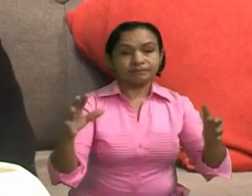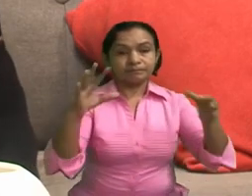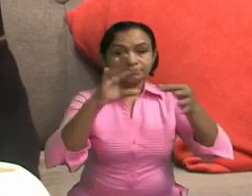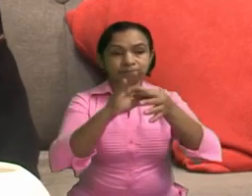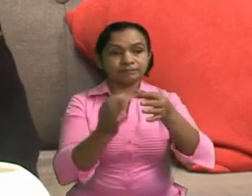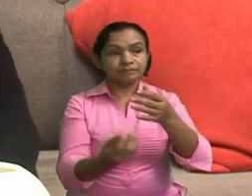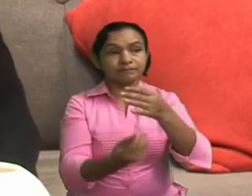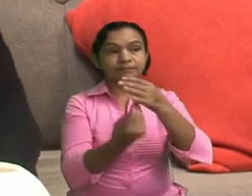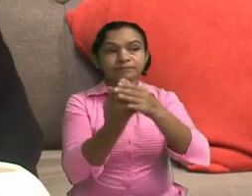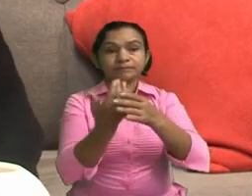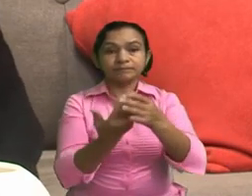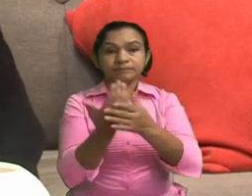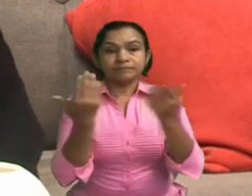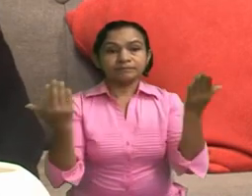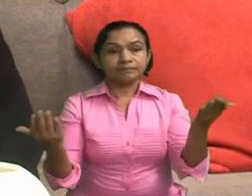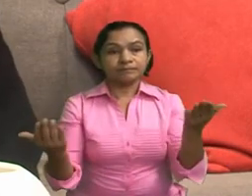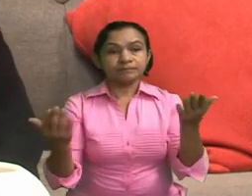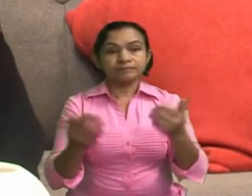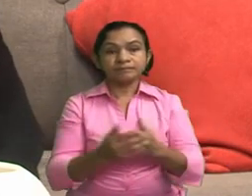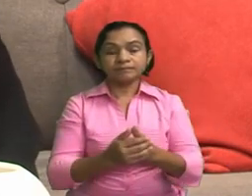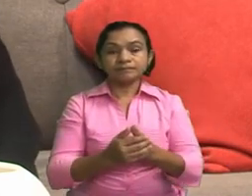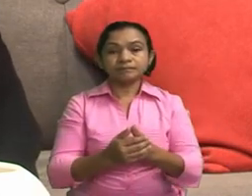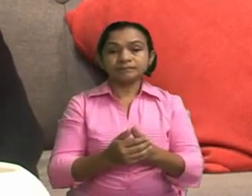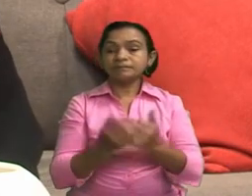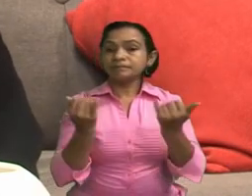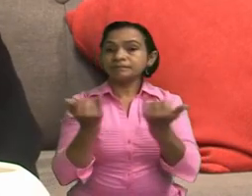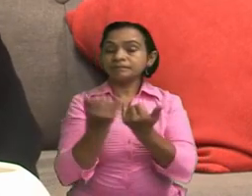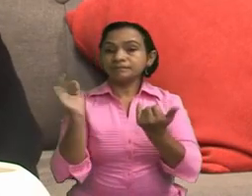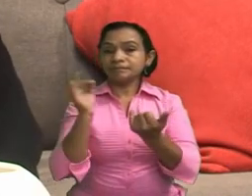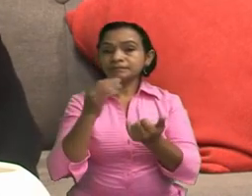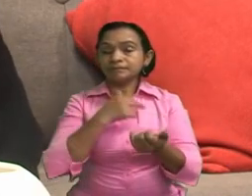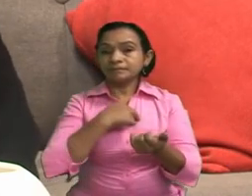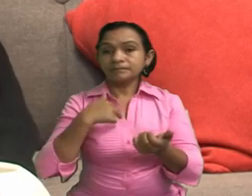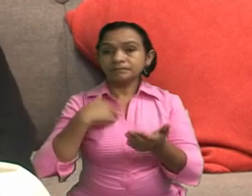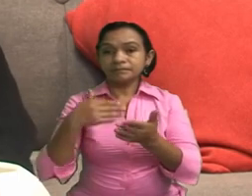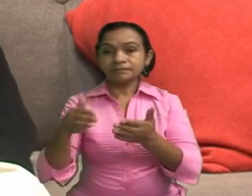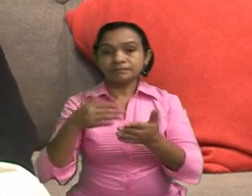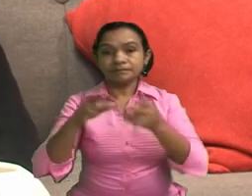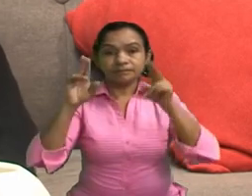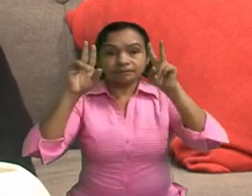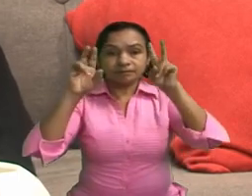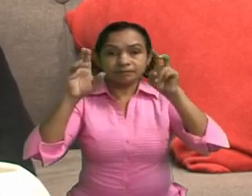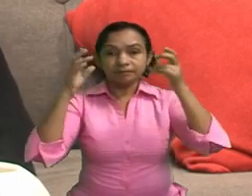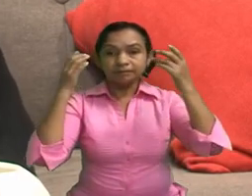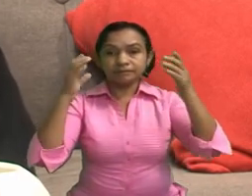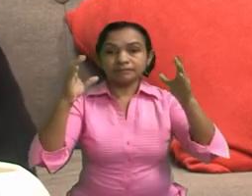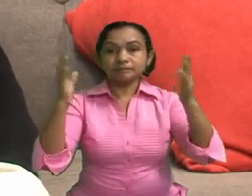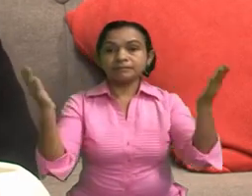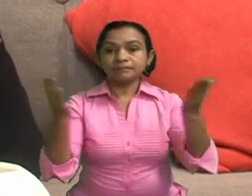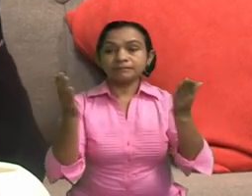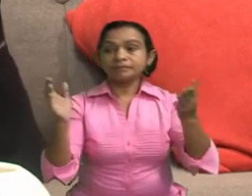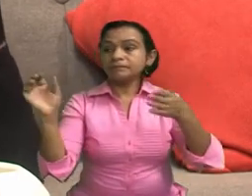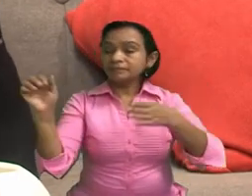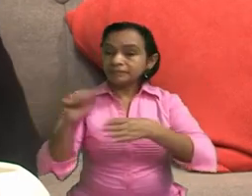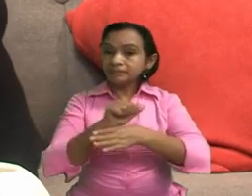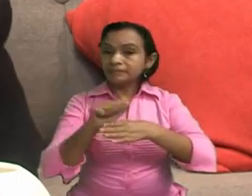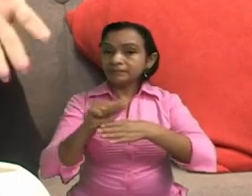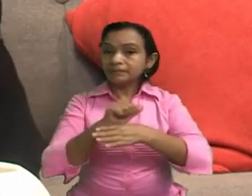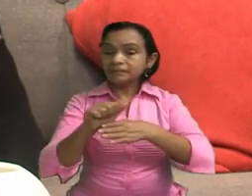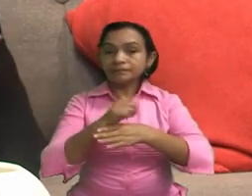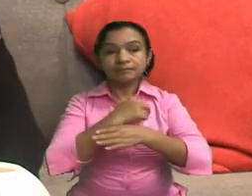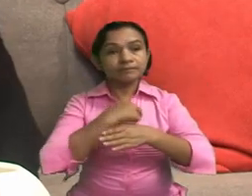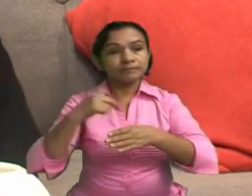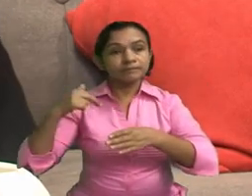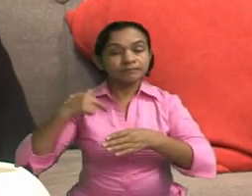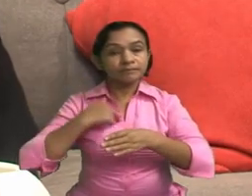¿ya? Y igual facilitándole el tema de las tecnologías y de las prácticas que